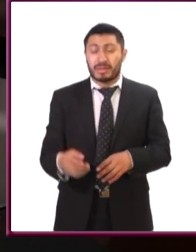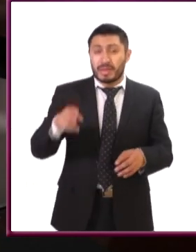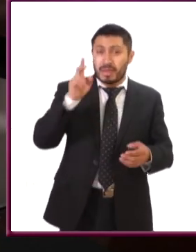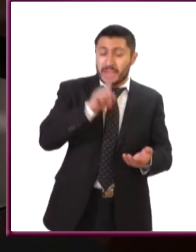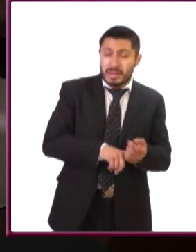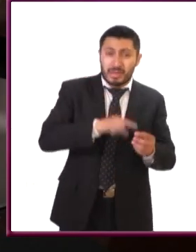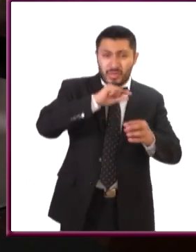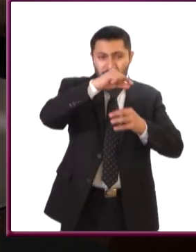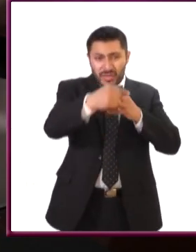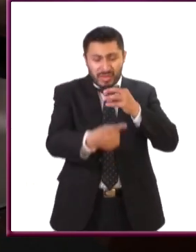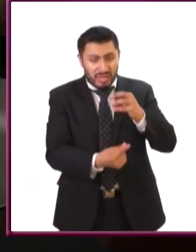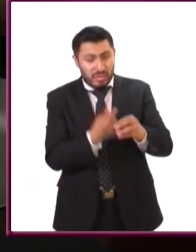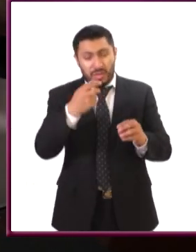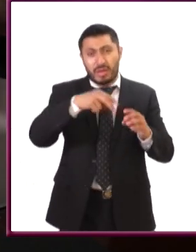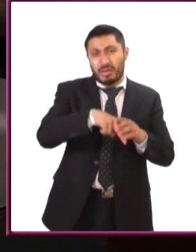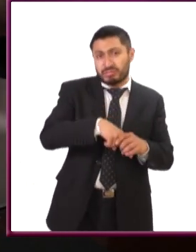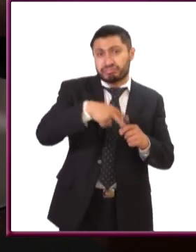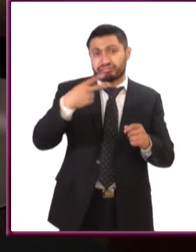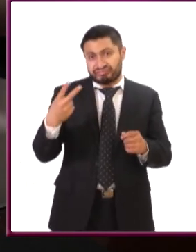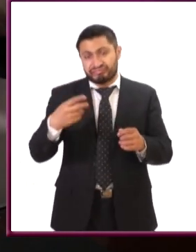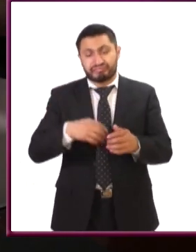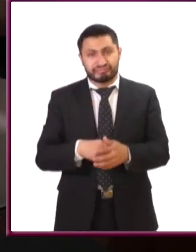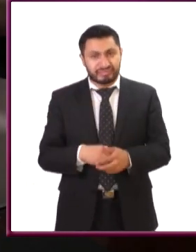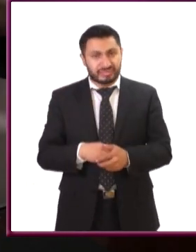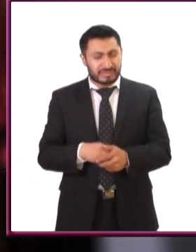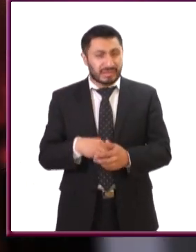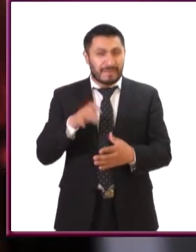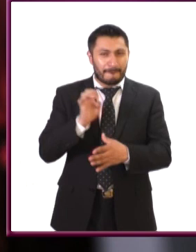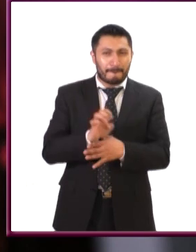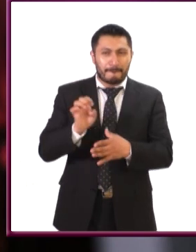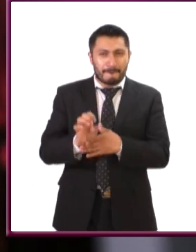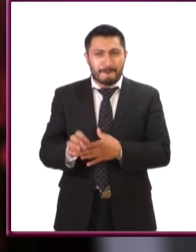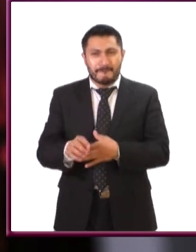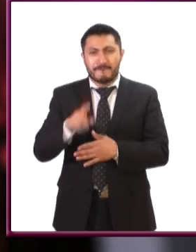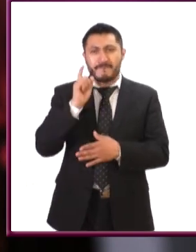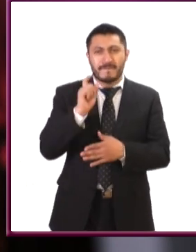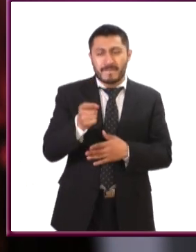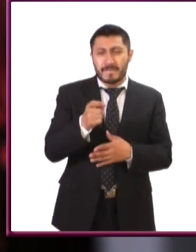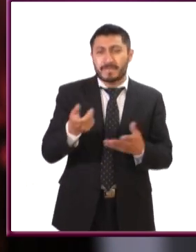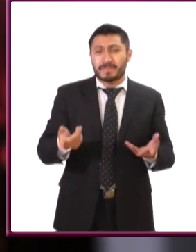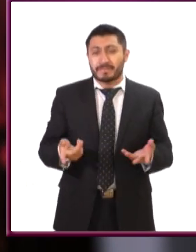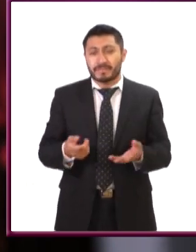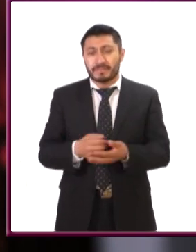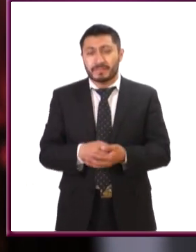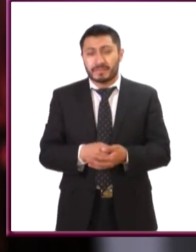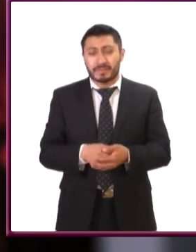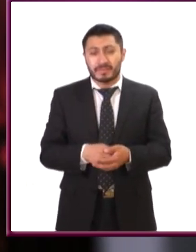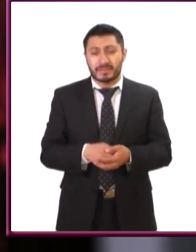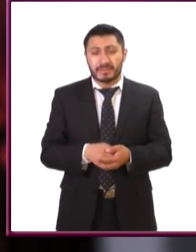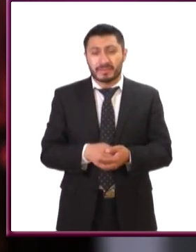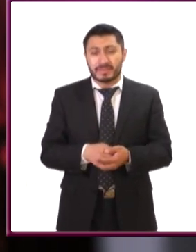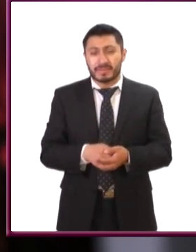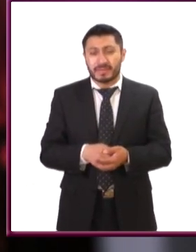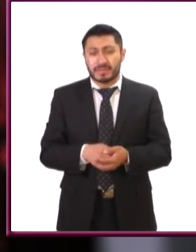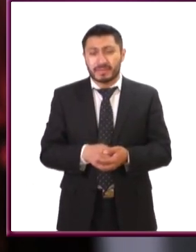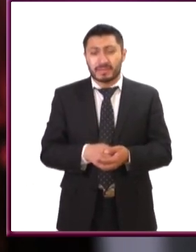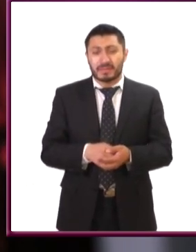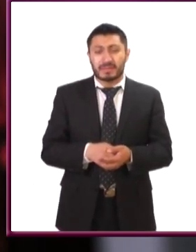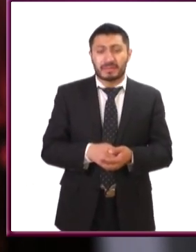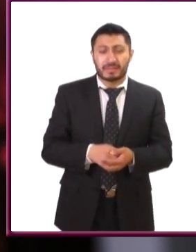999% del volumen de un átomo es espacio vacío. Wow. Y entonces, ¿qué es el